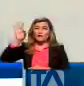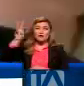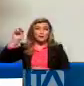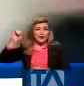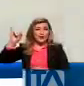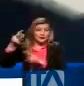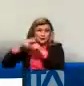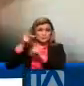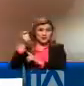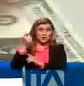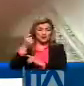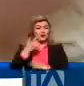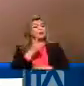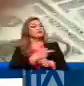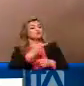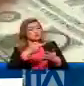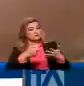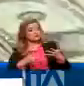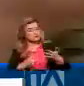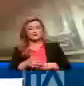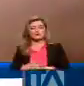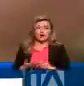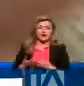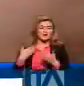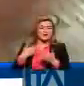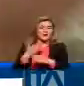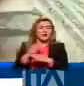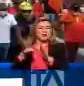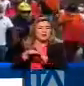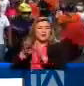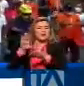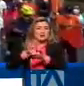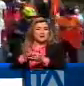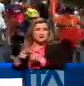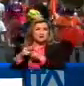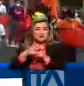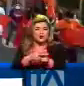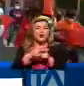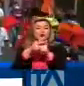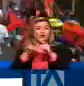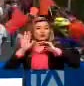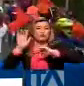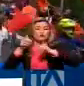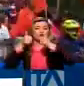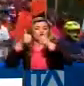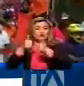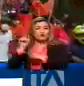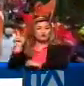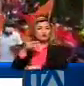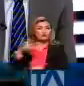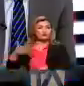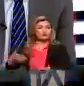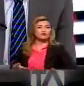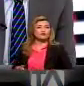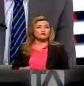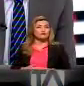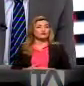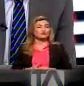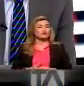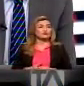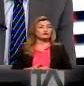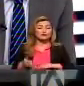Internacional, sino además evitar que se den financiamientos a través del Banco Central a ofrecimientos de uno de los candidatos a la presidencia. Antecedente